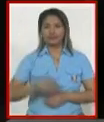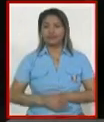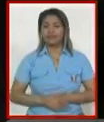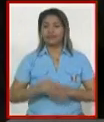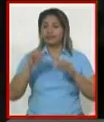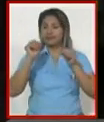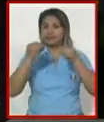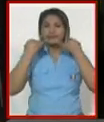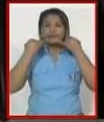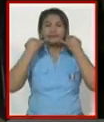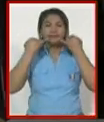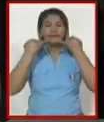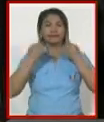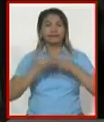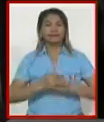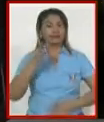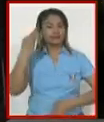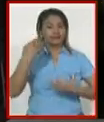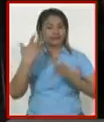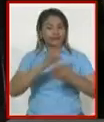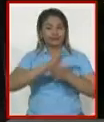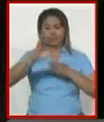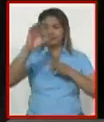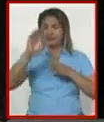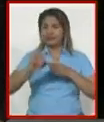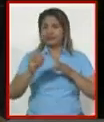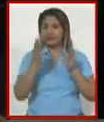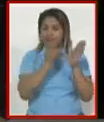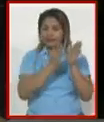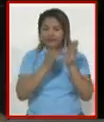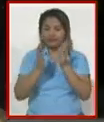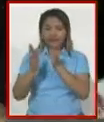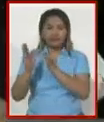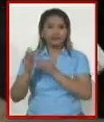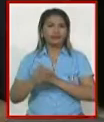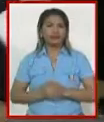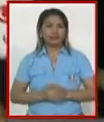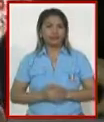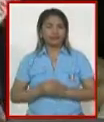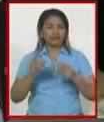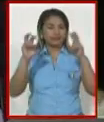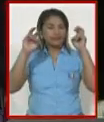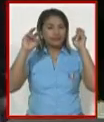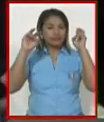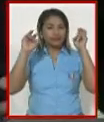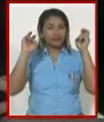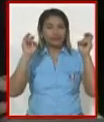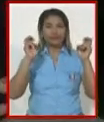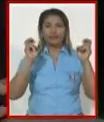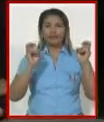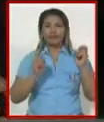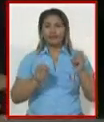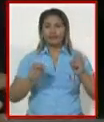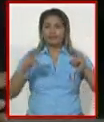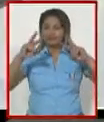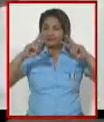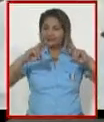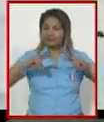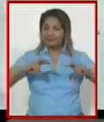nos puedan informar si se ha cumplido con los protocolos en el tema de la